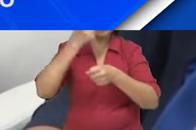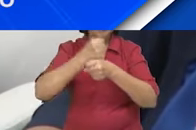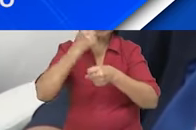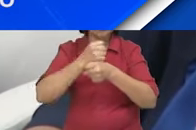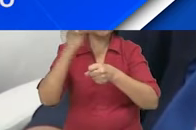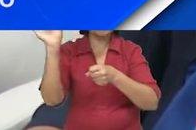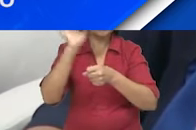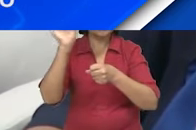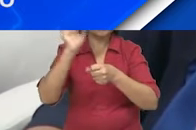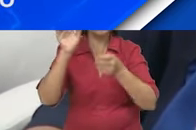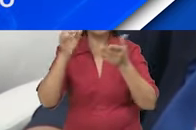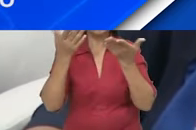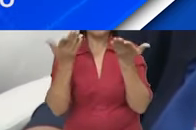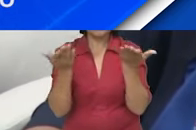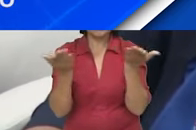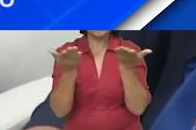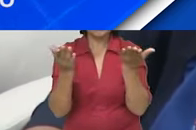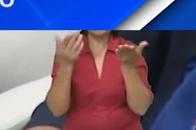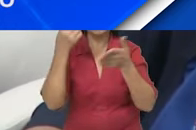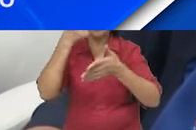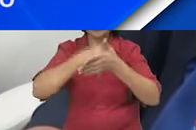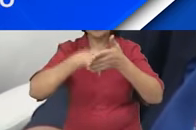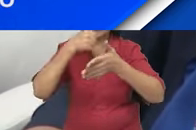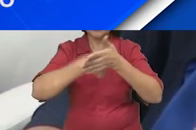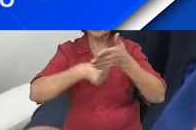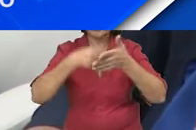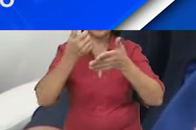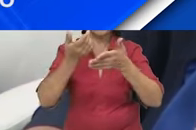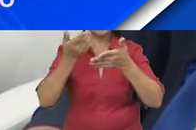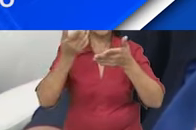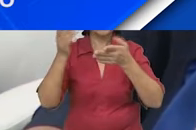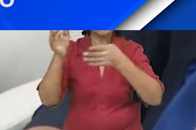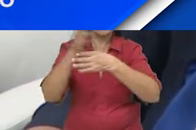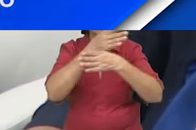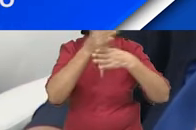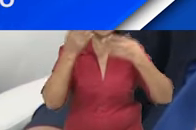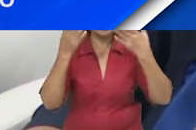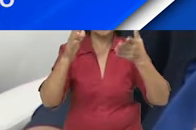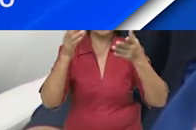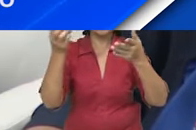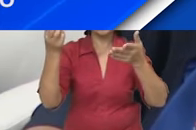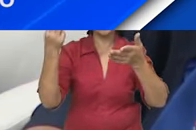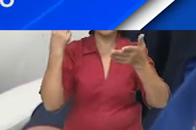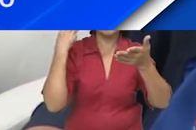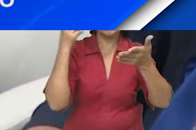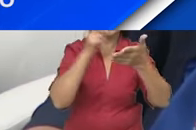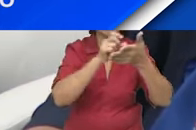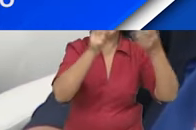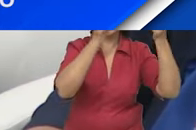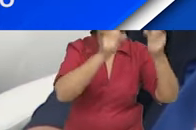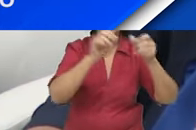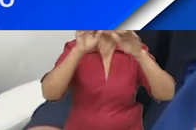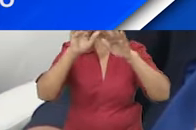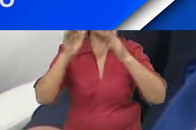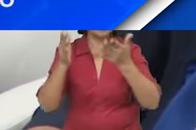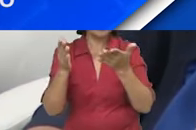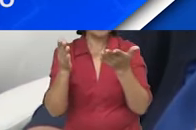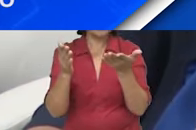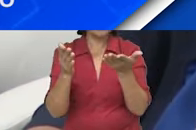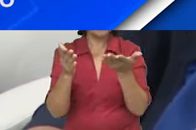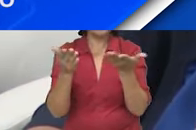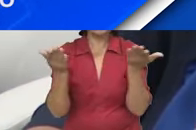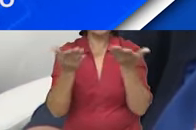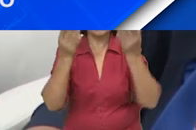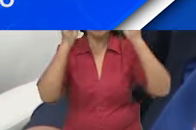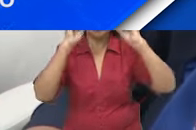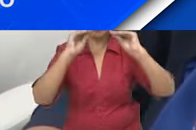proceso de formación y fortalecimiento de competencias a maestros y maestros